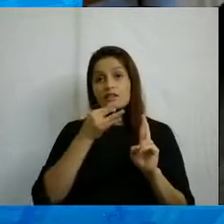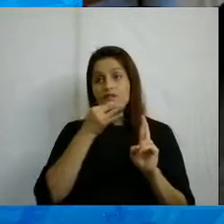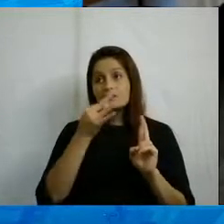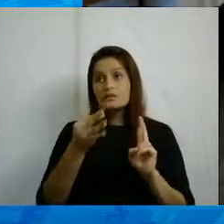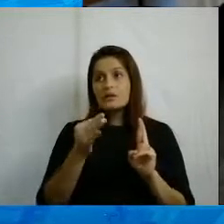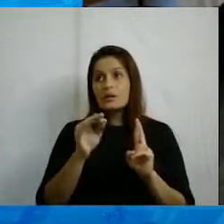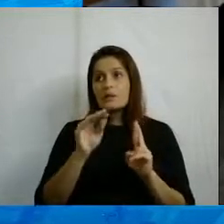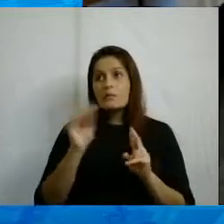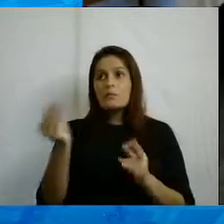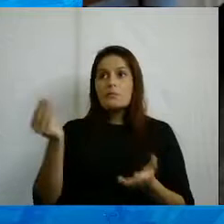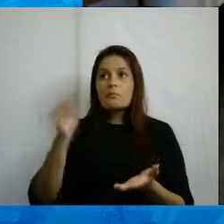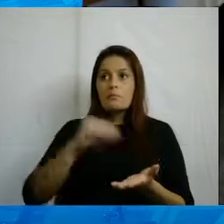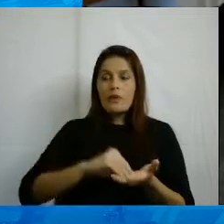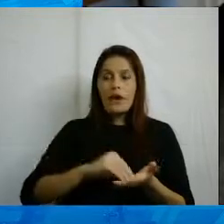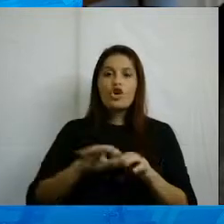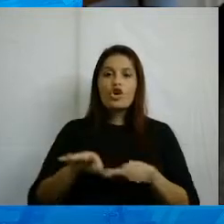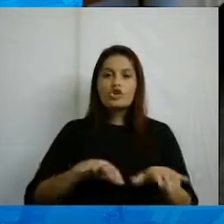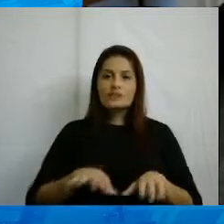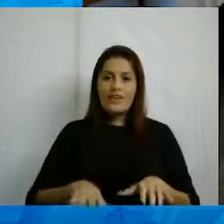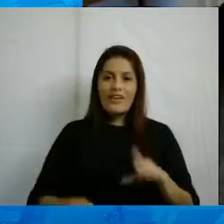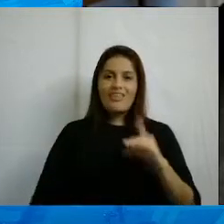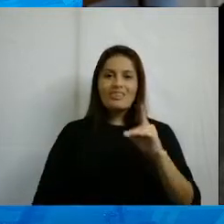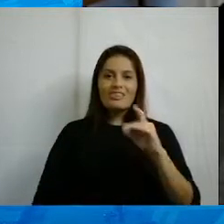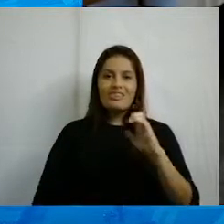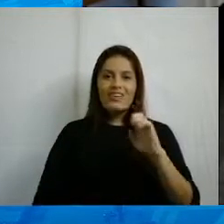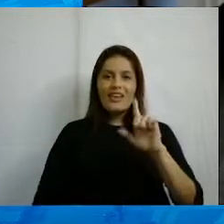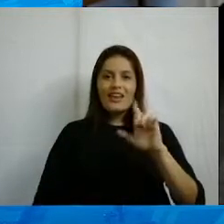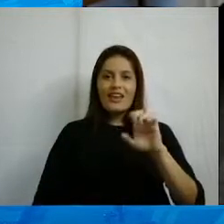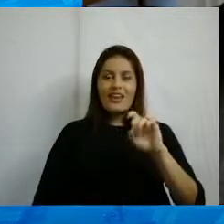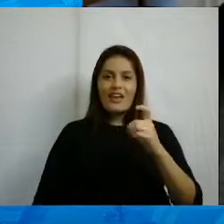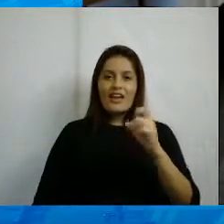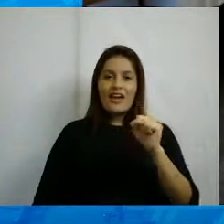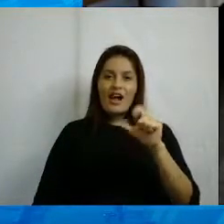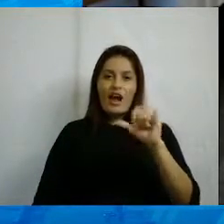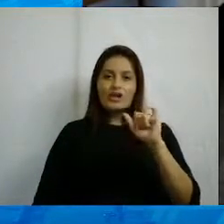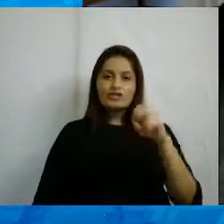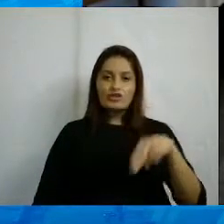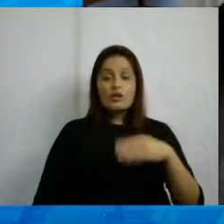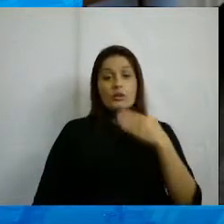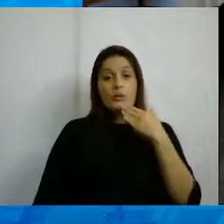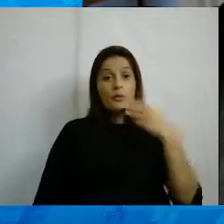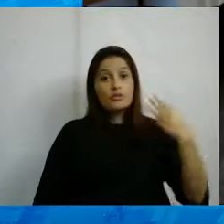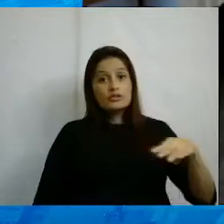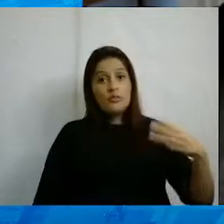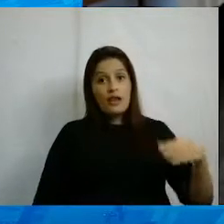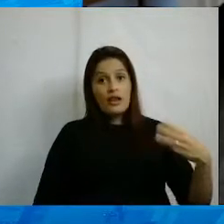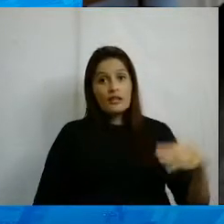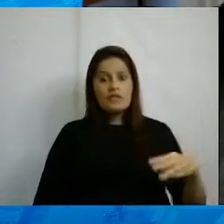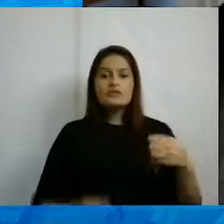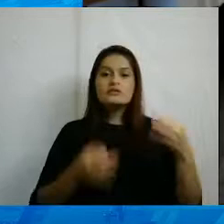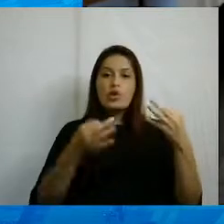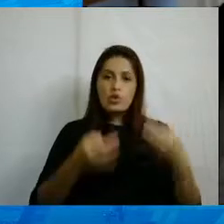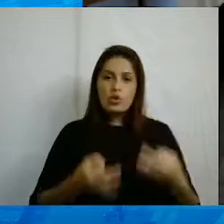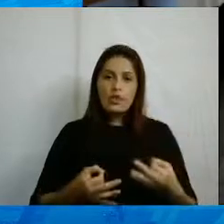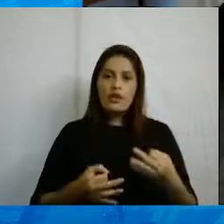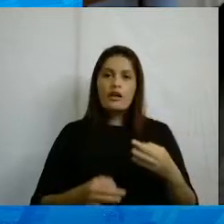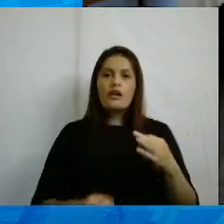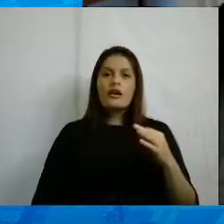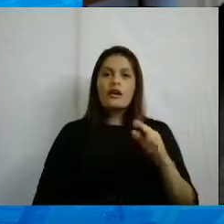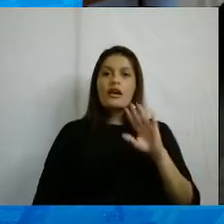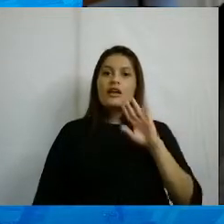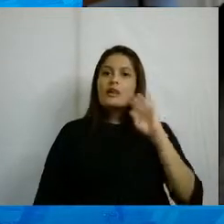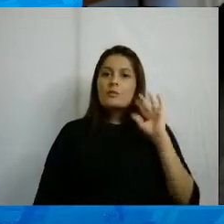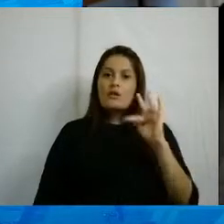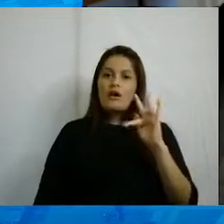agregarle más cosas a una delegación. Yo creo que puede ser como esta mini municipalidad, con camionetas de seguridad, con el limpiafosa, que es a